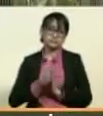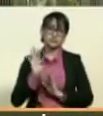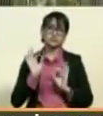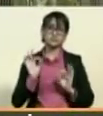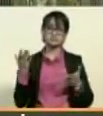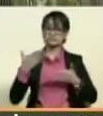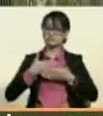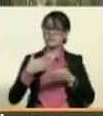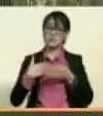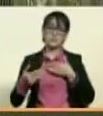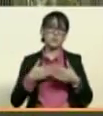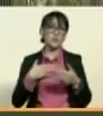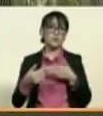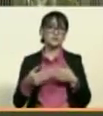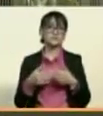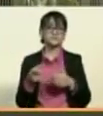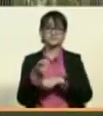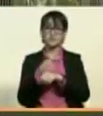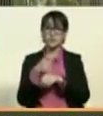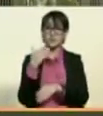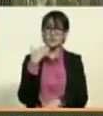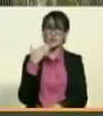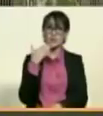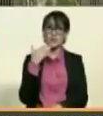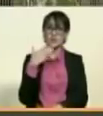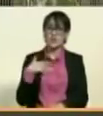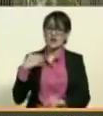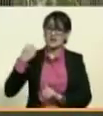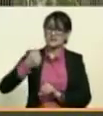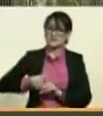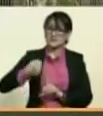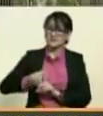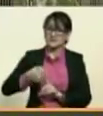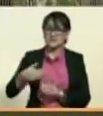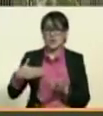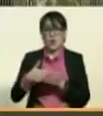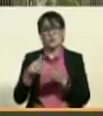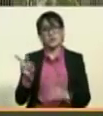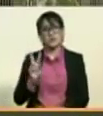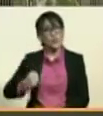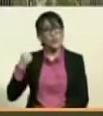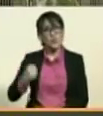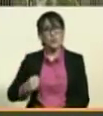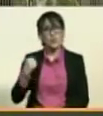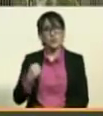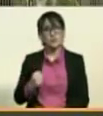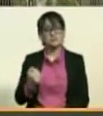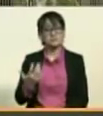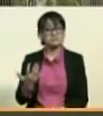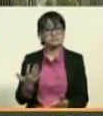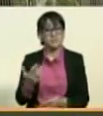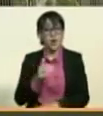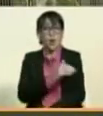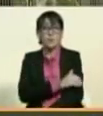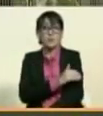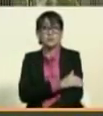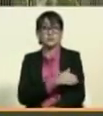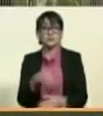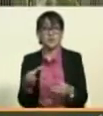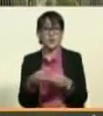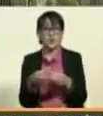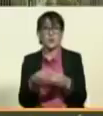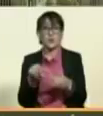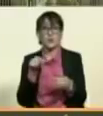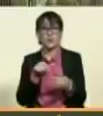El gobierno imperialista de Estados Unidos insiste en perseguir financieramente a Venezuela. Y la oposición, la derecha